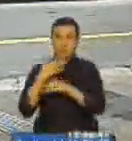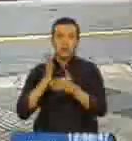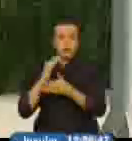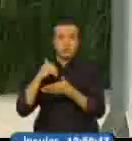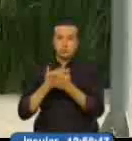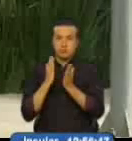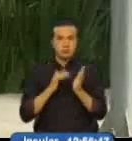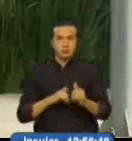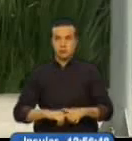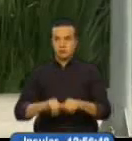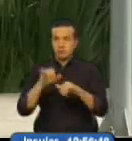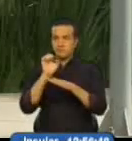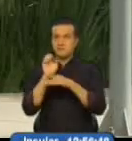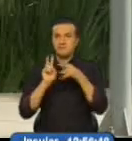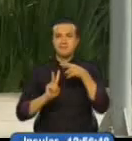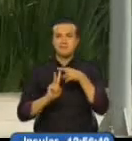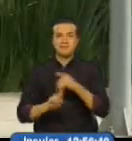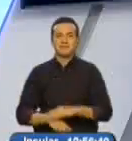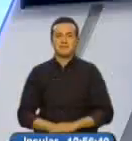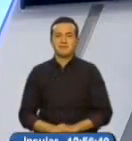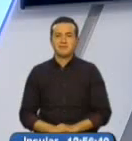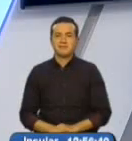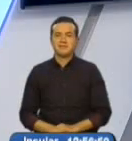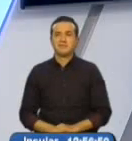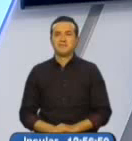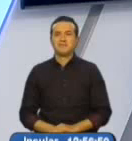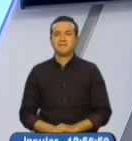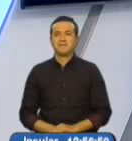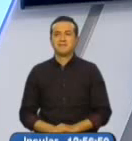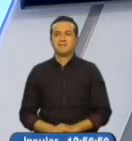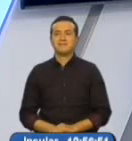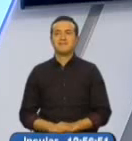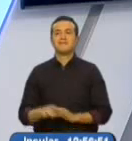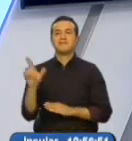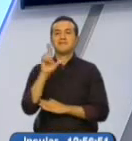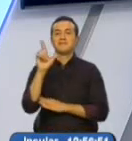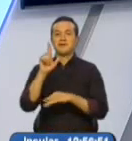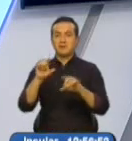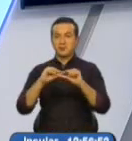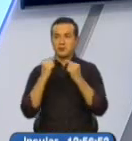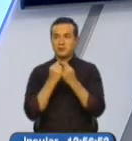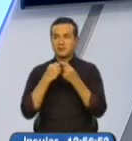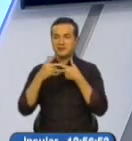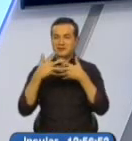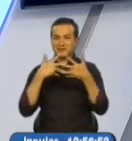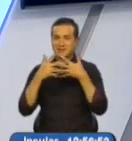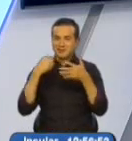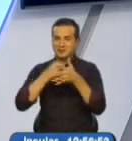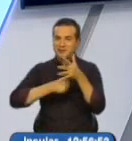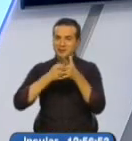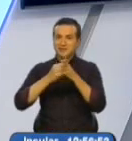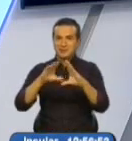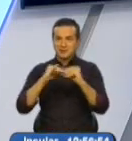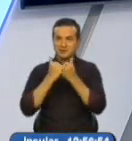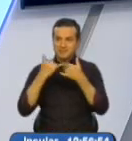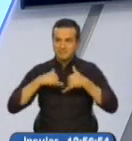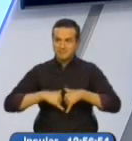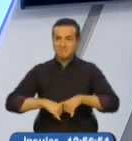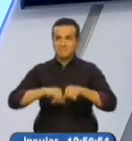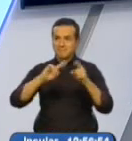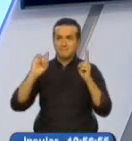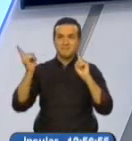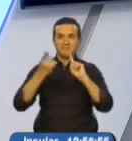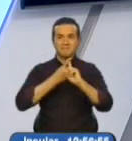misma. Alexis Moncayo, Ecuador TV. Y este día lunes el Frente de Transparencia y Lucha contra la Corrupción mantendrá su